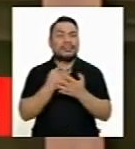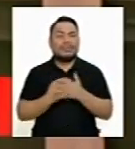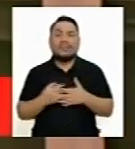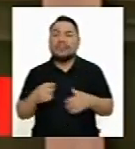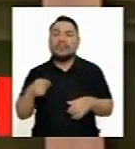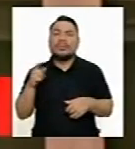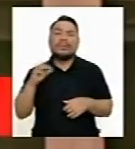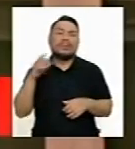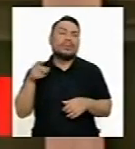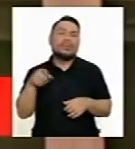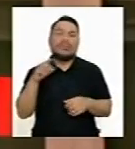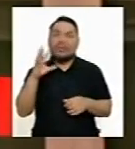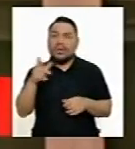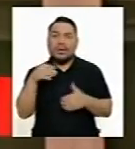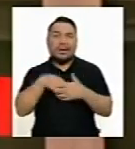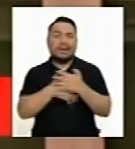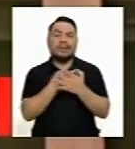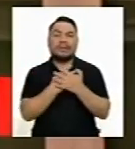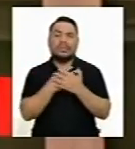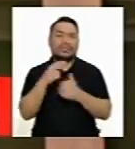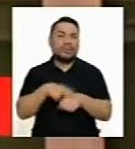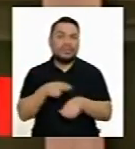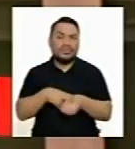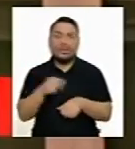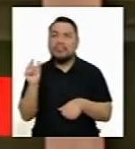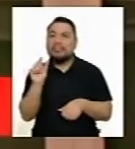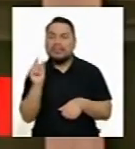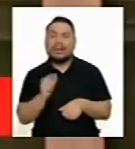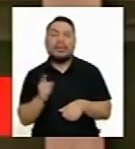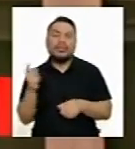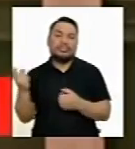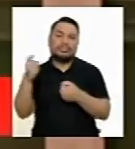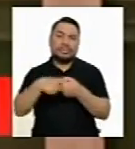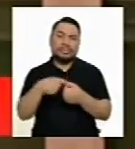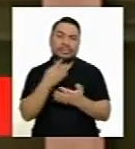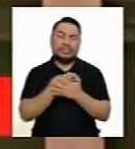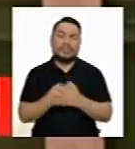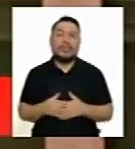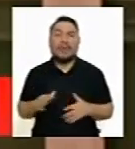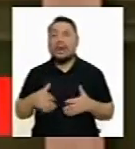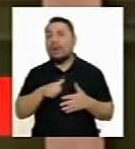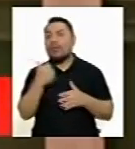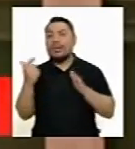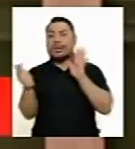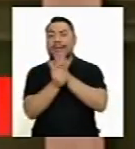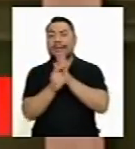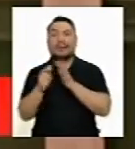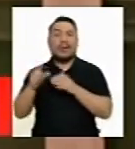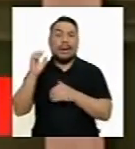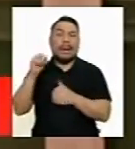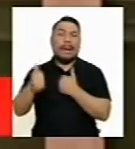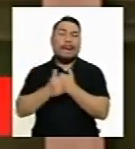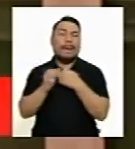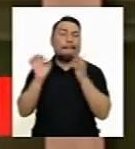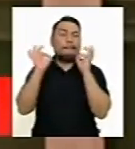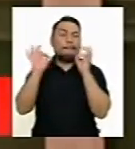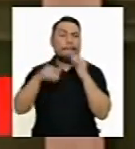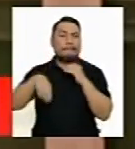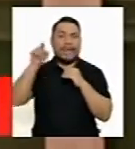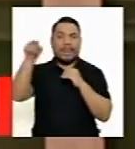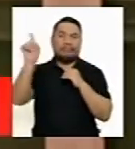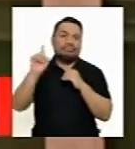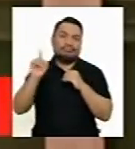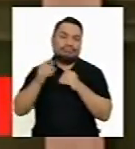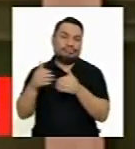común, ¿no? Okay. Por supuesto, sí. Hay internos que están en régimen ya cerrado que no pueden acceder a este programa. ¿No?